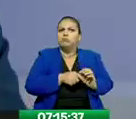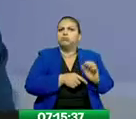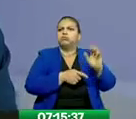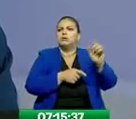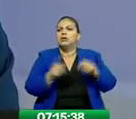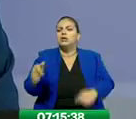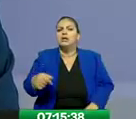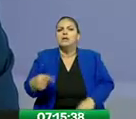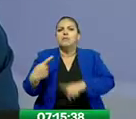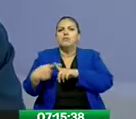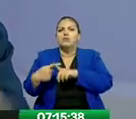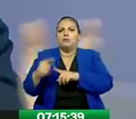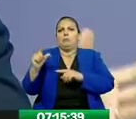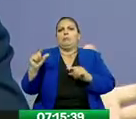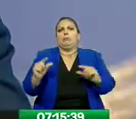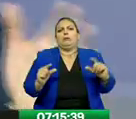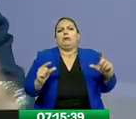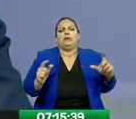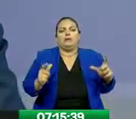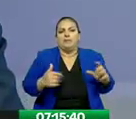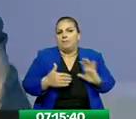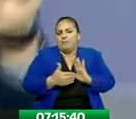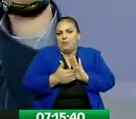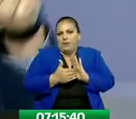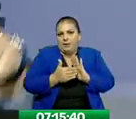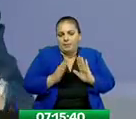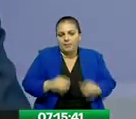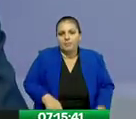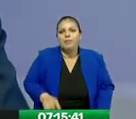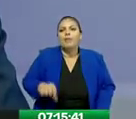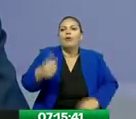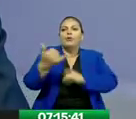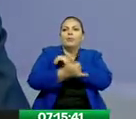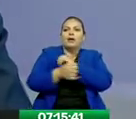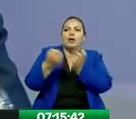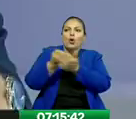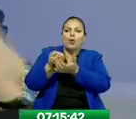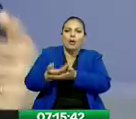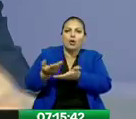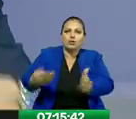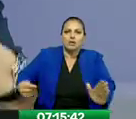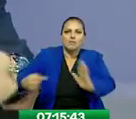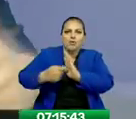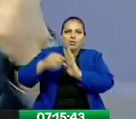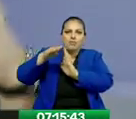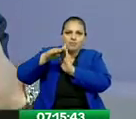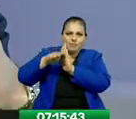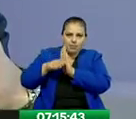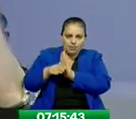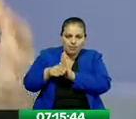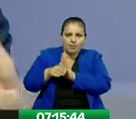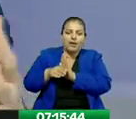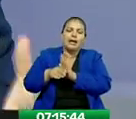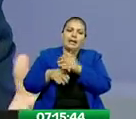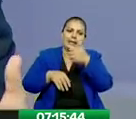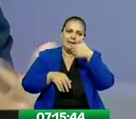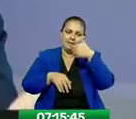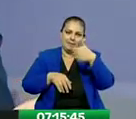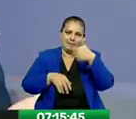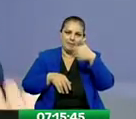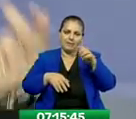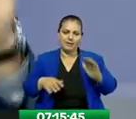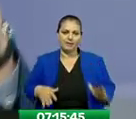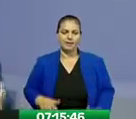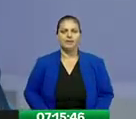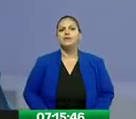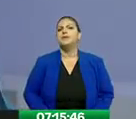del impuesto a la salida de divisas a materias primas y a bienes de capital, al día de hoy uno lo puede recuperar como crédito tributario al final del